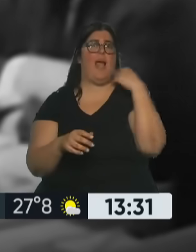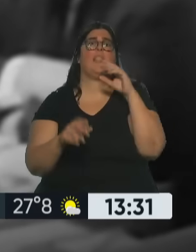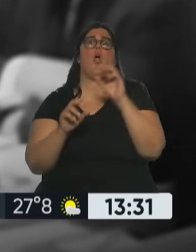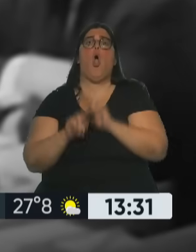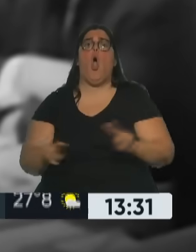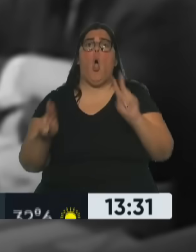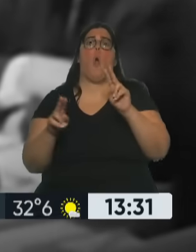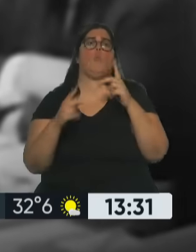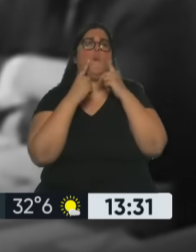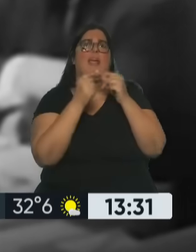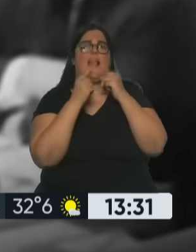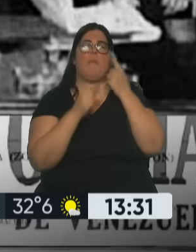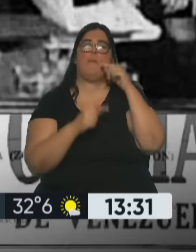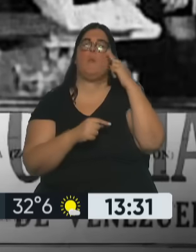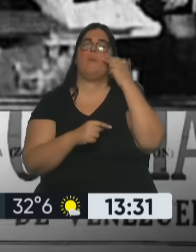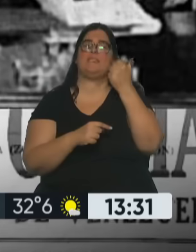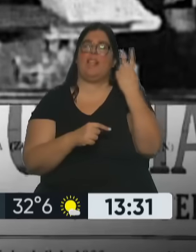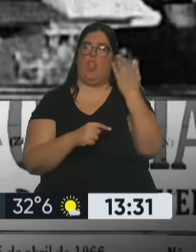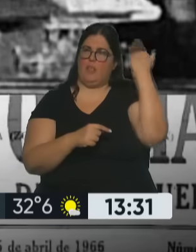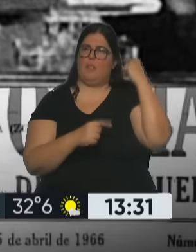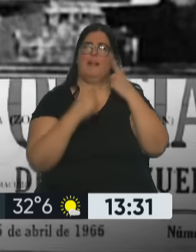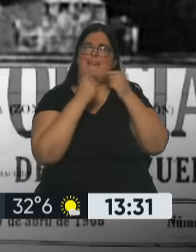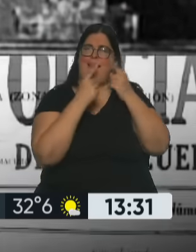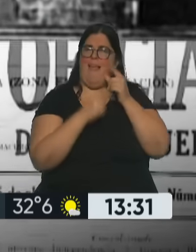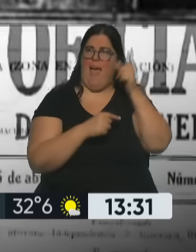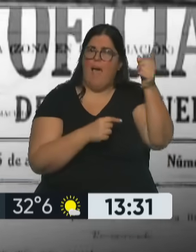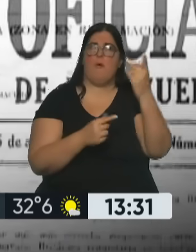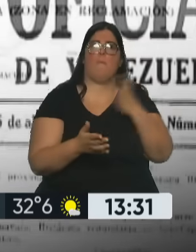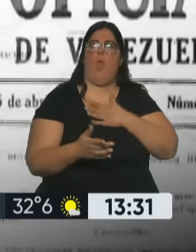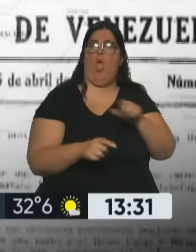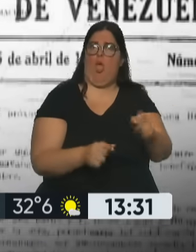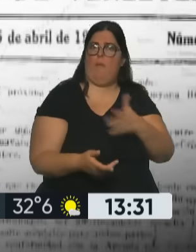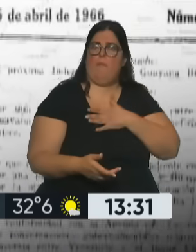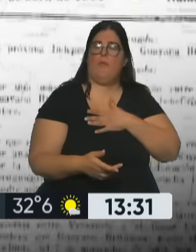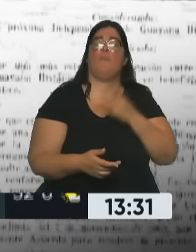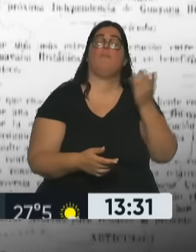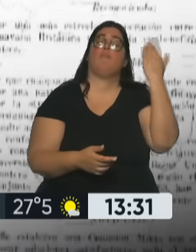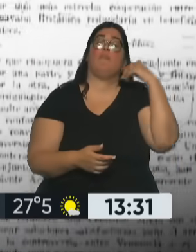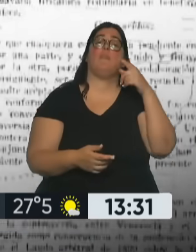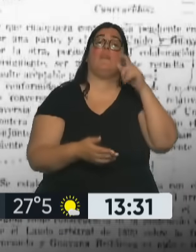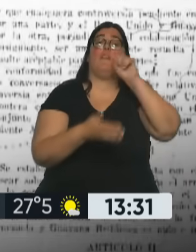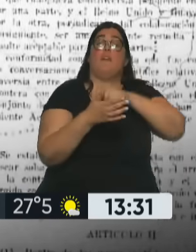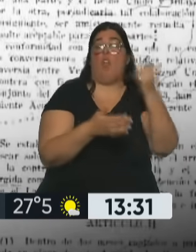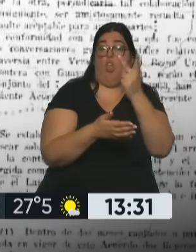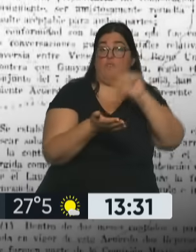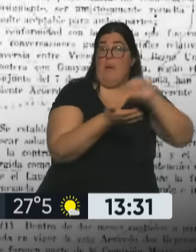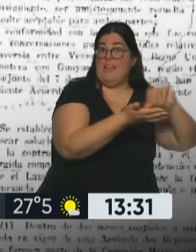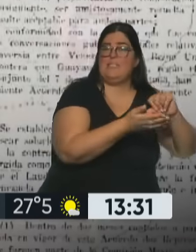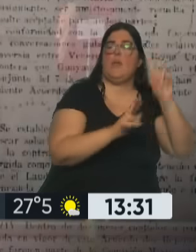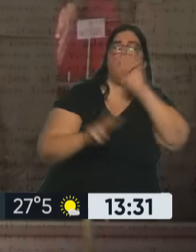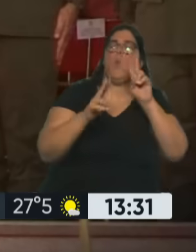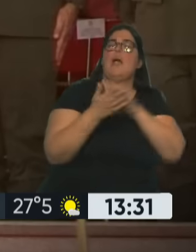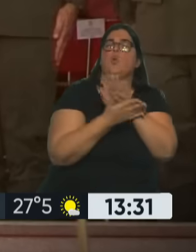ONU en 1962. En 1966, los dos países firmaron un acuerdo para buscar una solución pacífica a